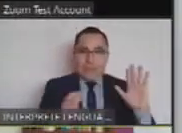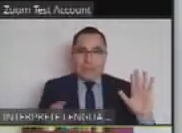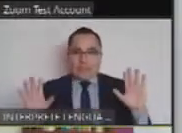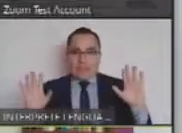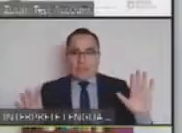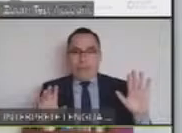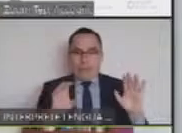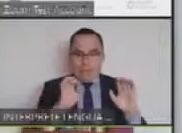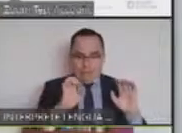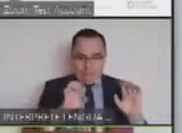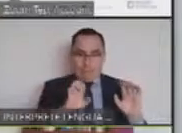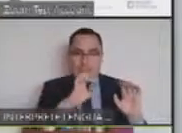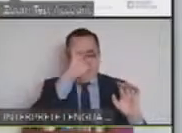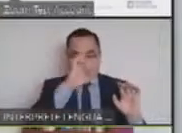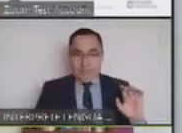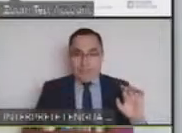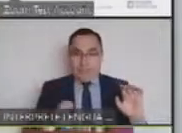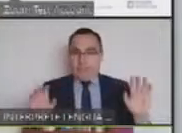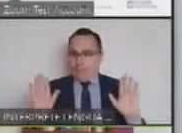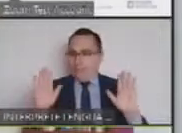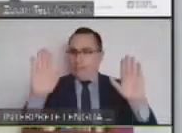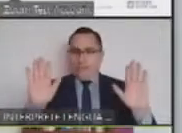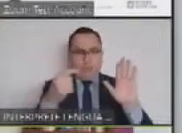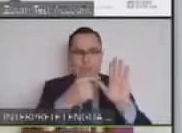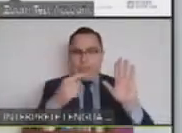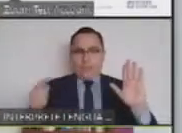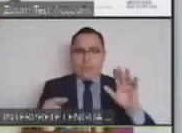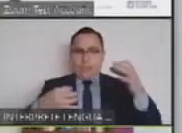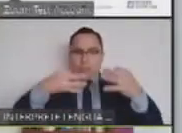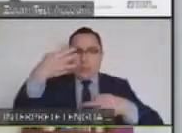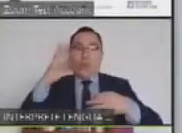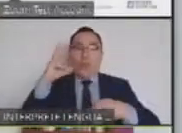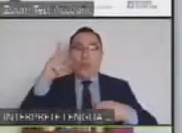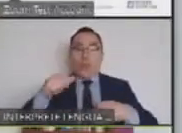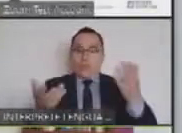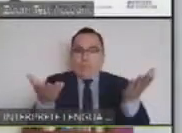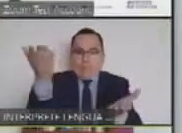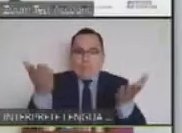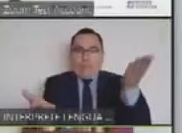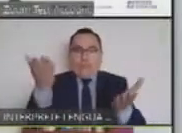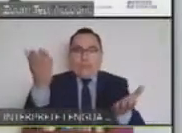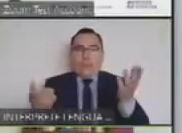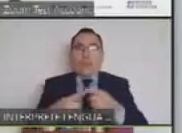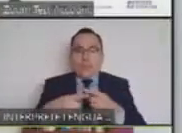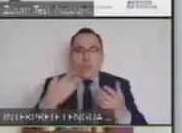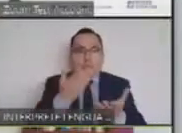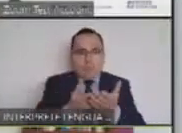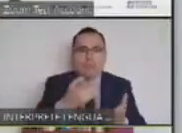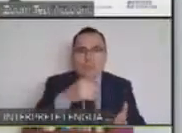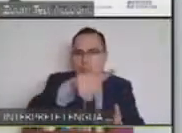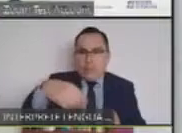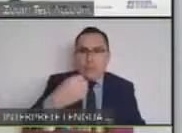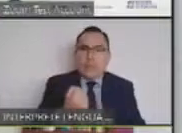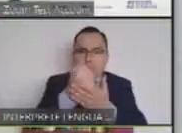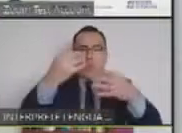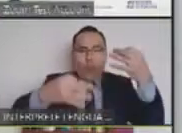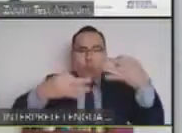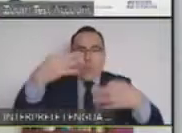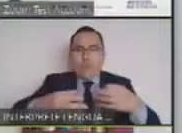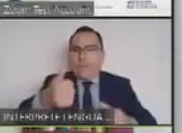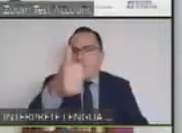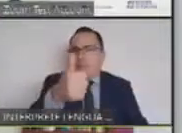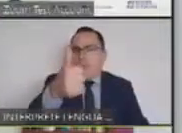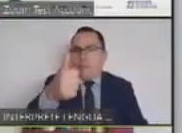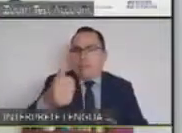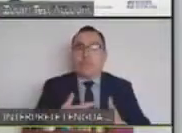de los jueces con el objeto de asegurar su imparcialidad y garantizar un buen sistema de justicia, lo que contribuirá